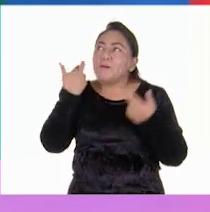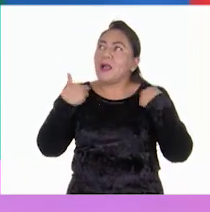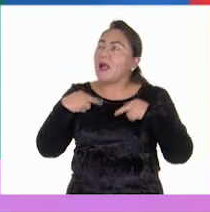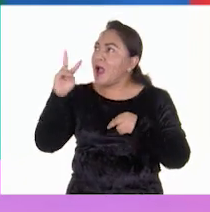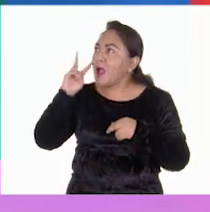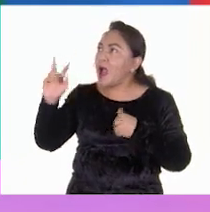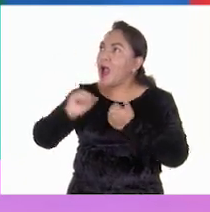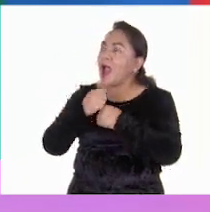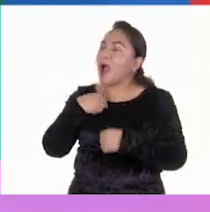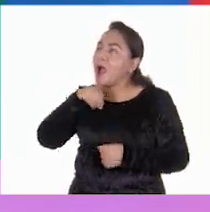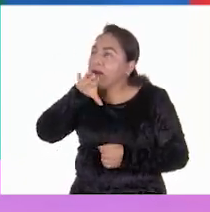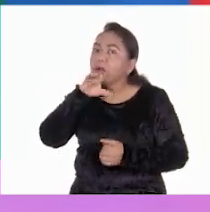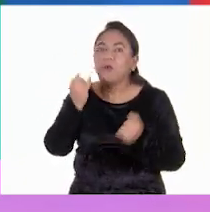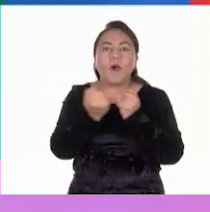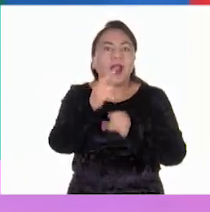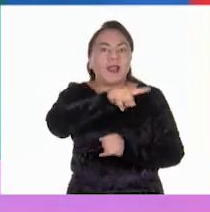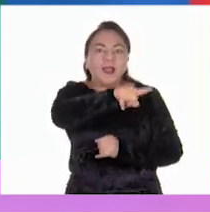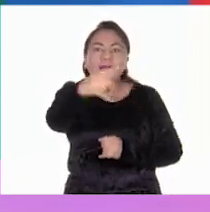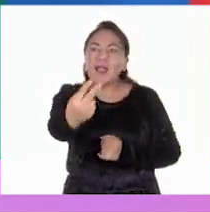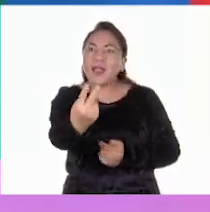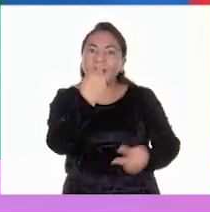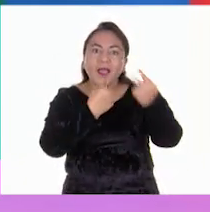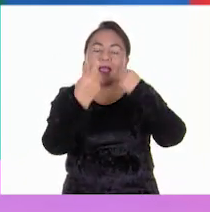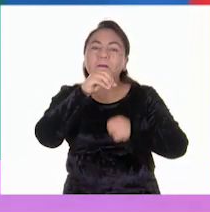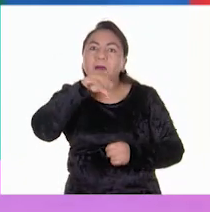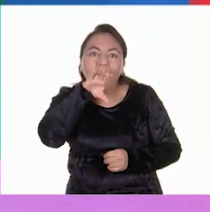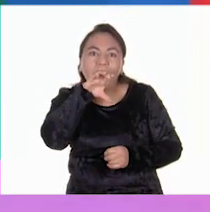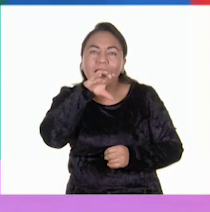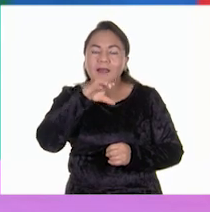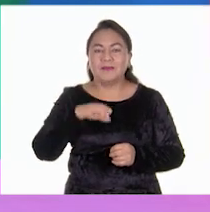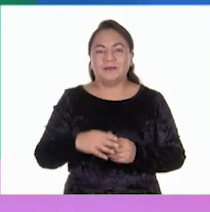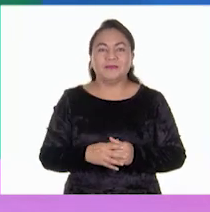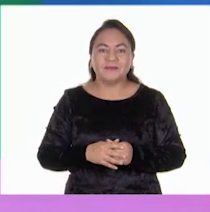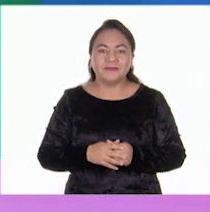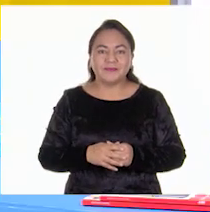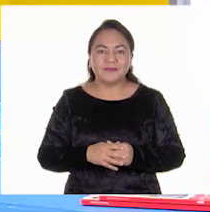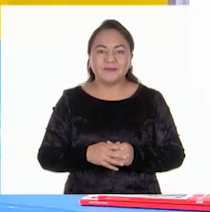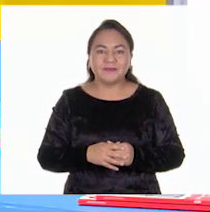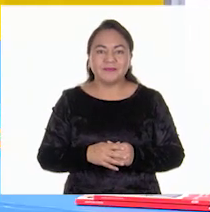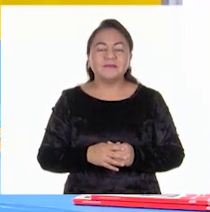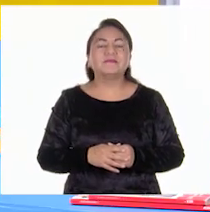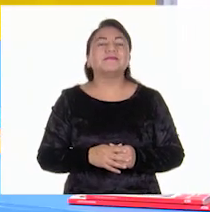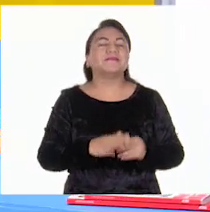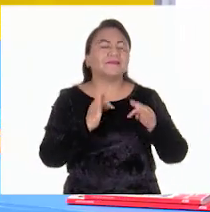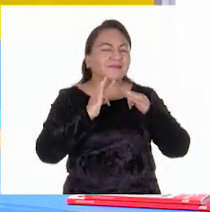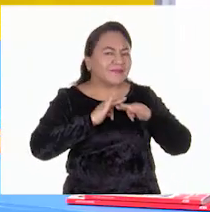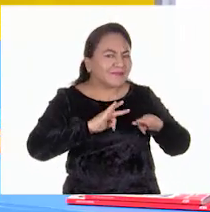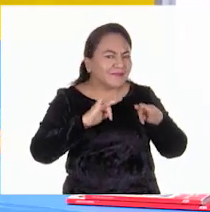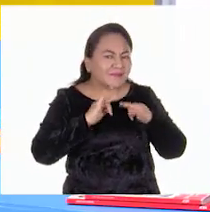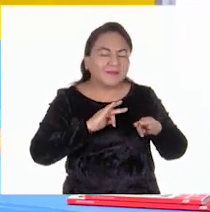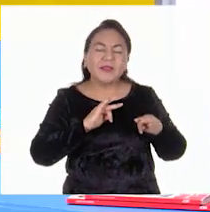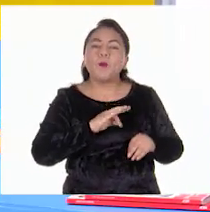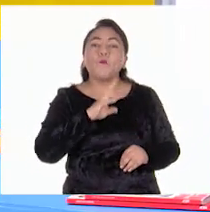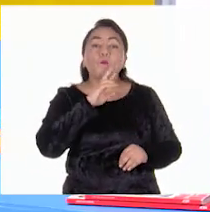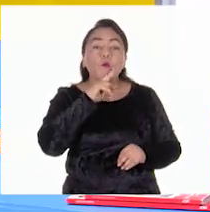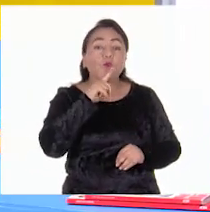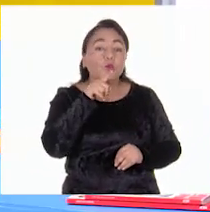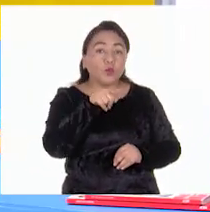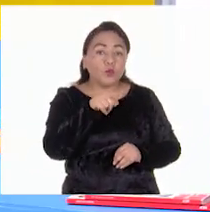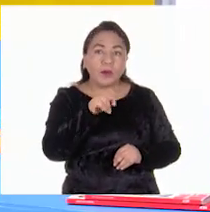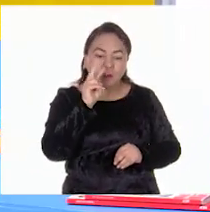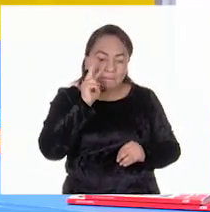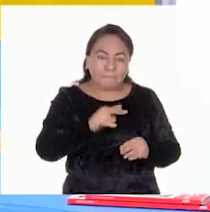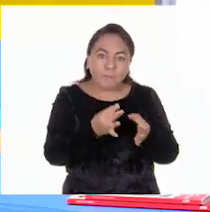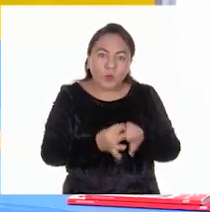maestra Gaby y a todos los niños y las niñas que nos ven desde sus casas. Tranquilo, Ton. Mejor fíjate bien en los